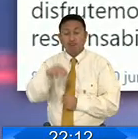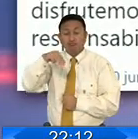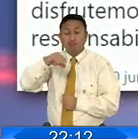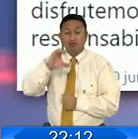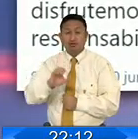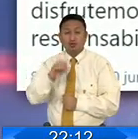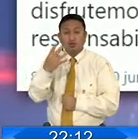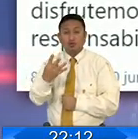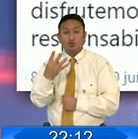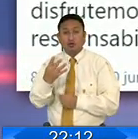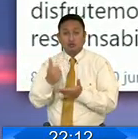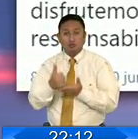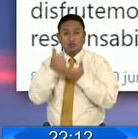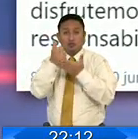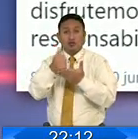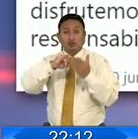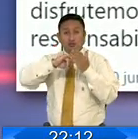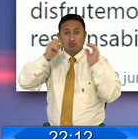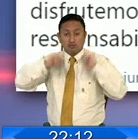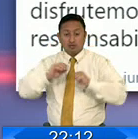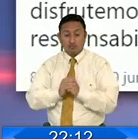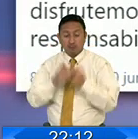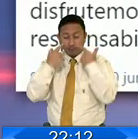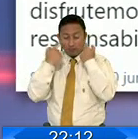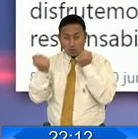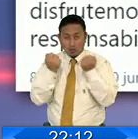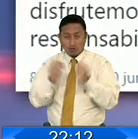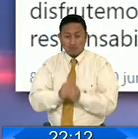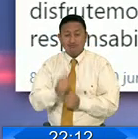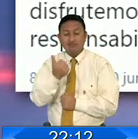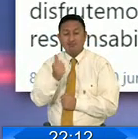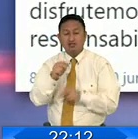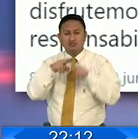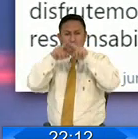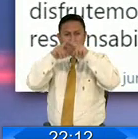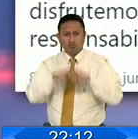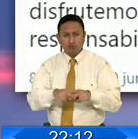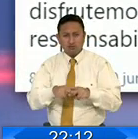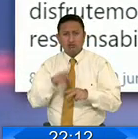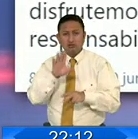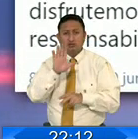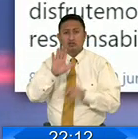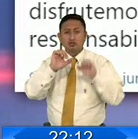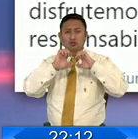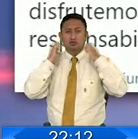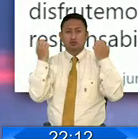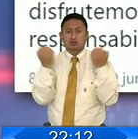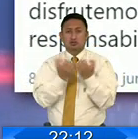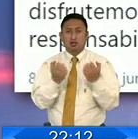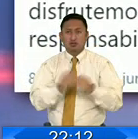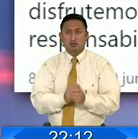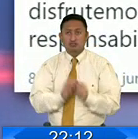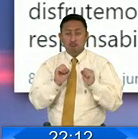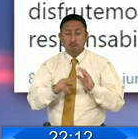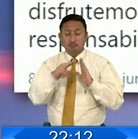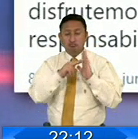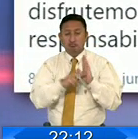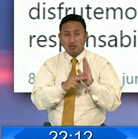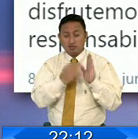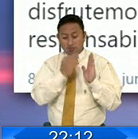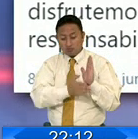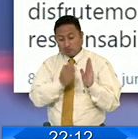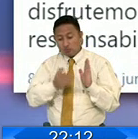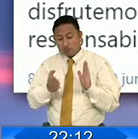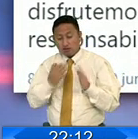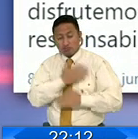4 herramientas digitales para controlar eventos públicos con 10 inspecciones en 5 estadios. Los estrictos protocolos garantizarán que